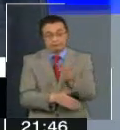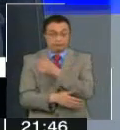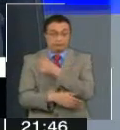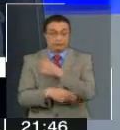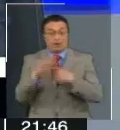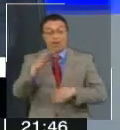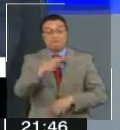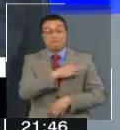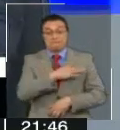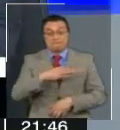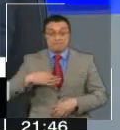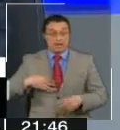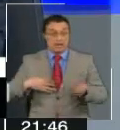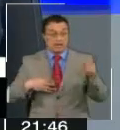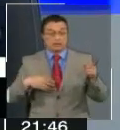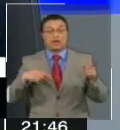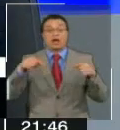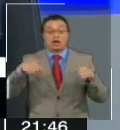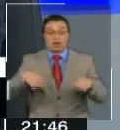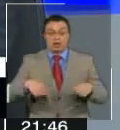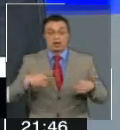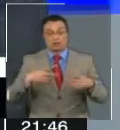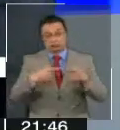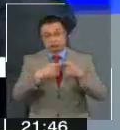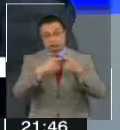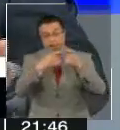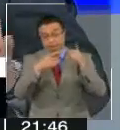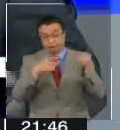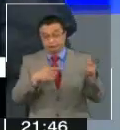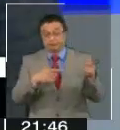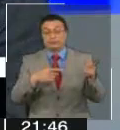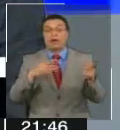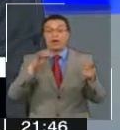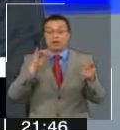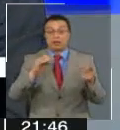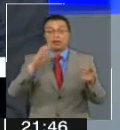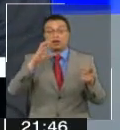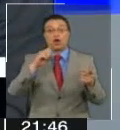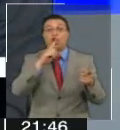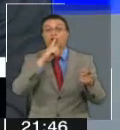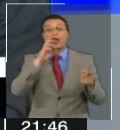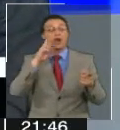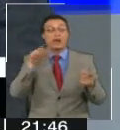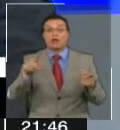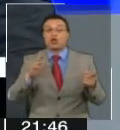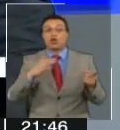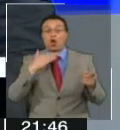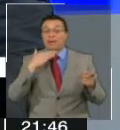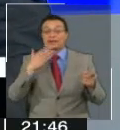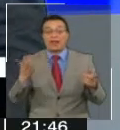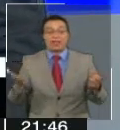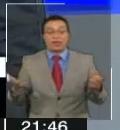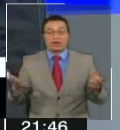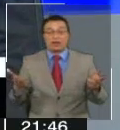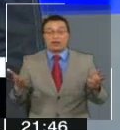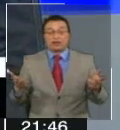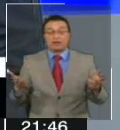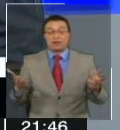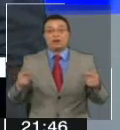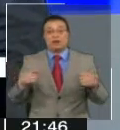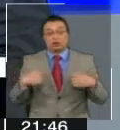una ministra que está también en tela de juicio y la Contraloría no pasa nada. Yo,